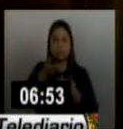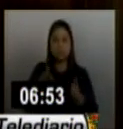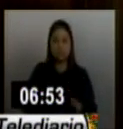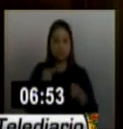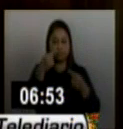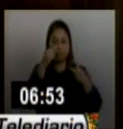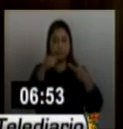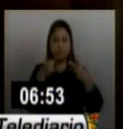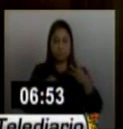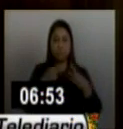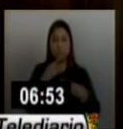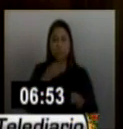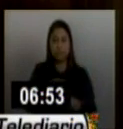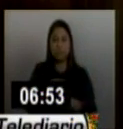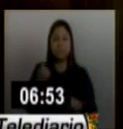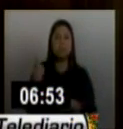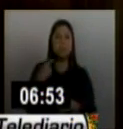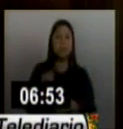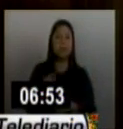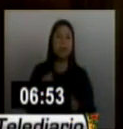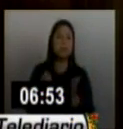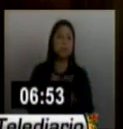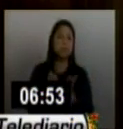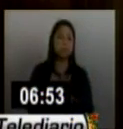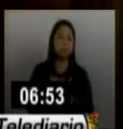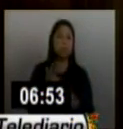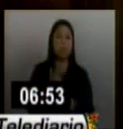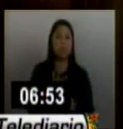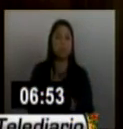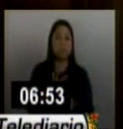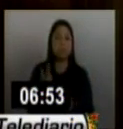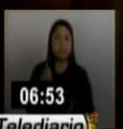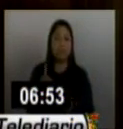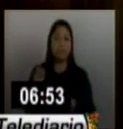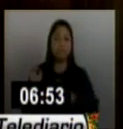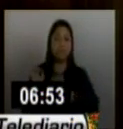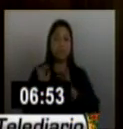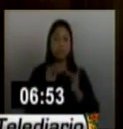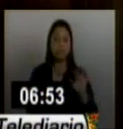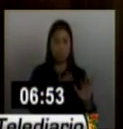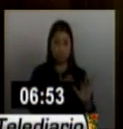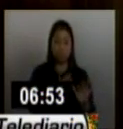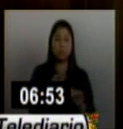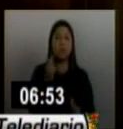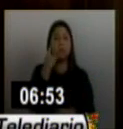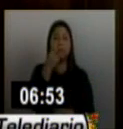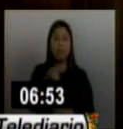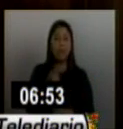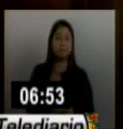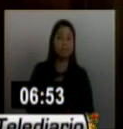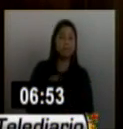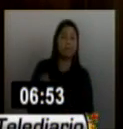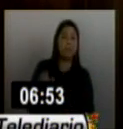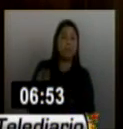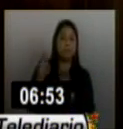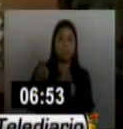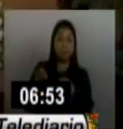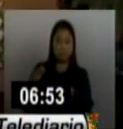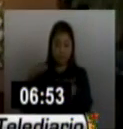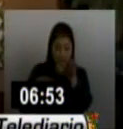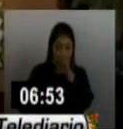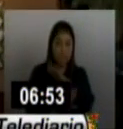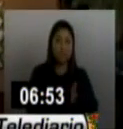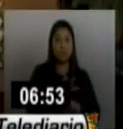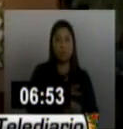algunas disposiciones al Instituto Guatemalteco de Migración para restringir el ingreso